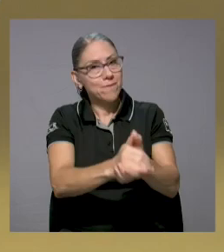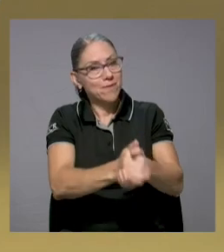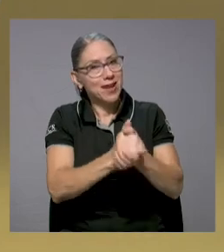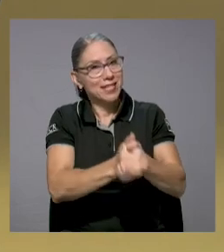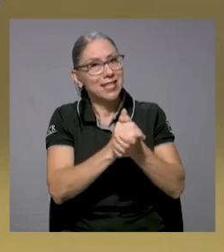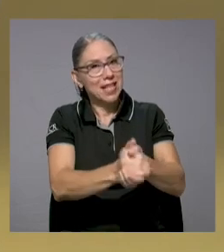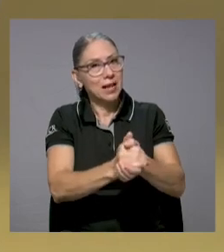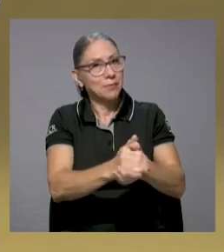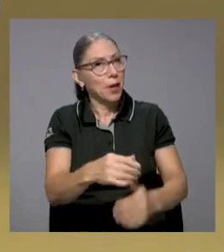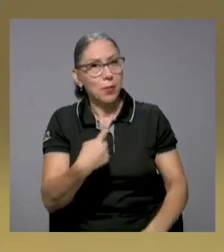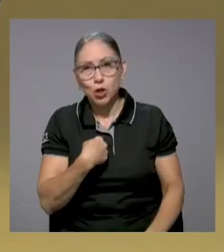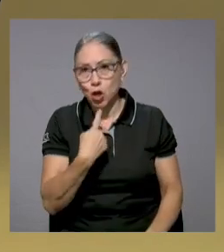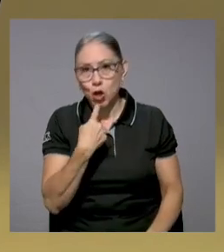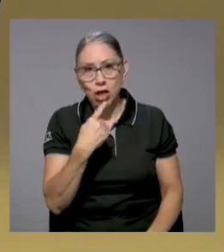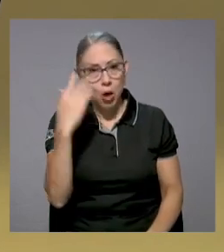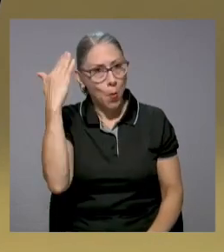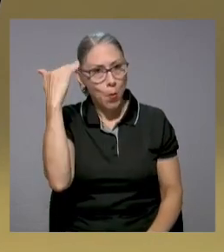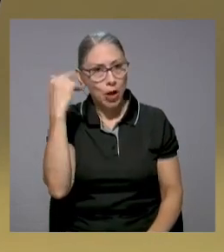por qué.